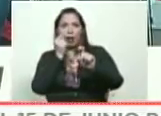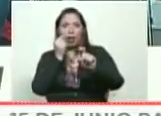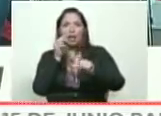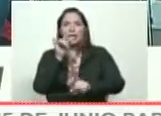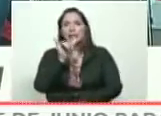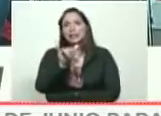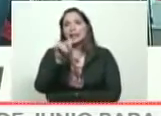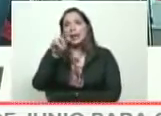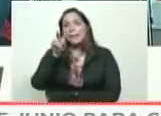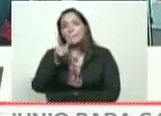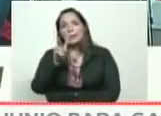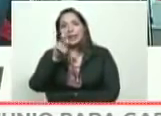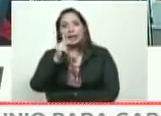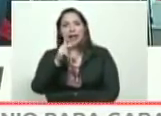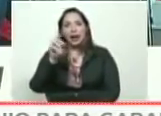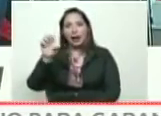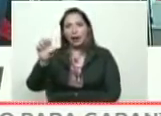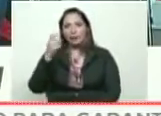Mundial.